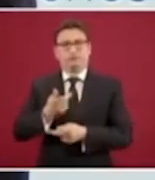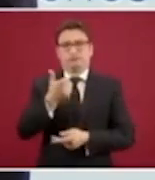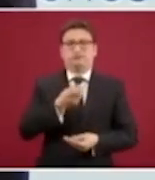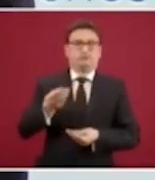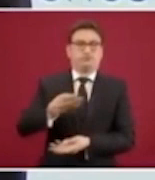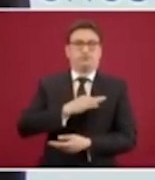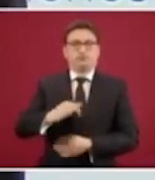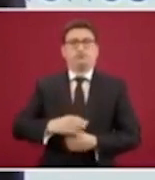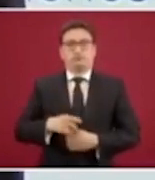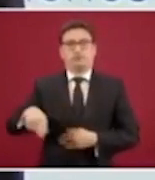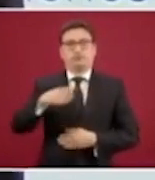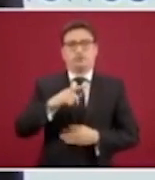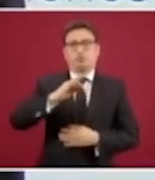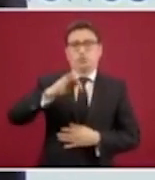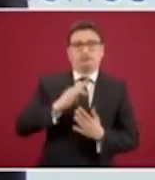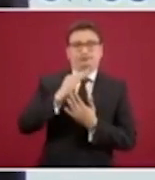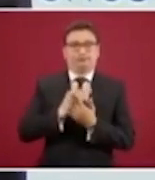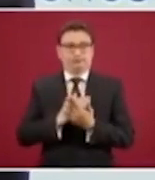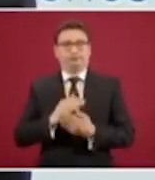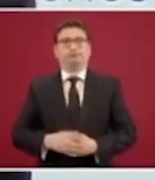y van a haber descuentos,